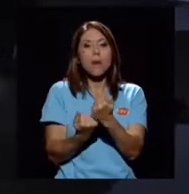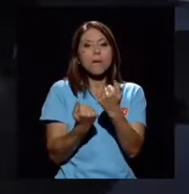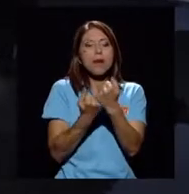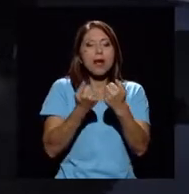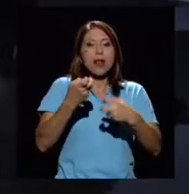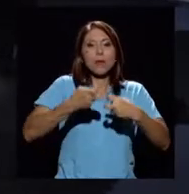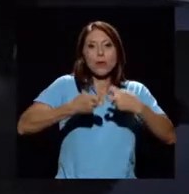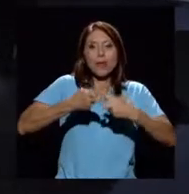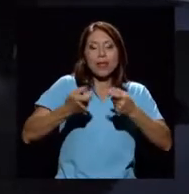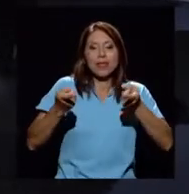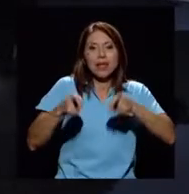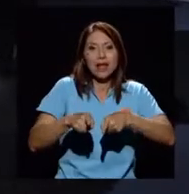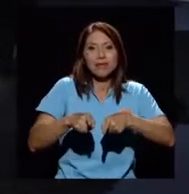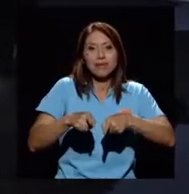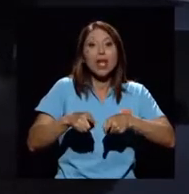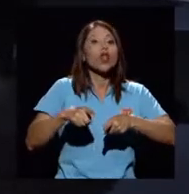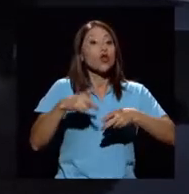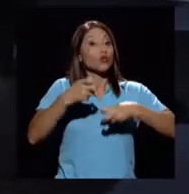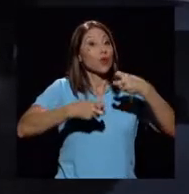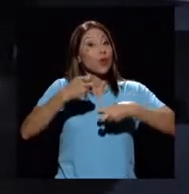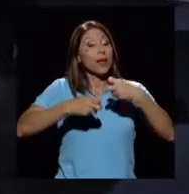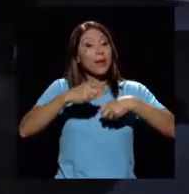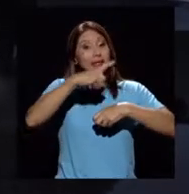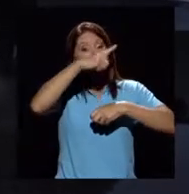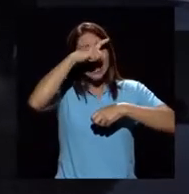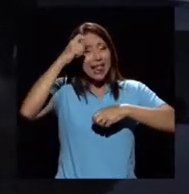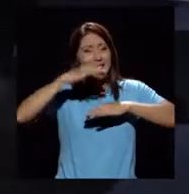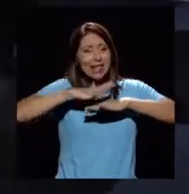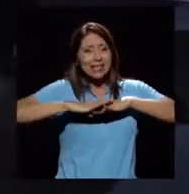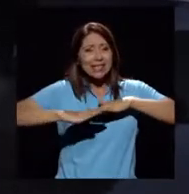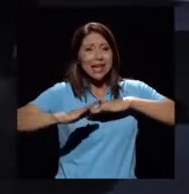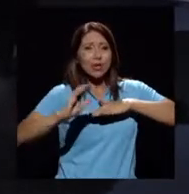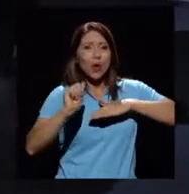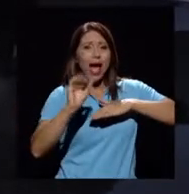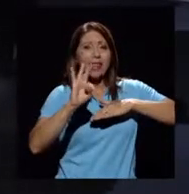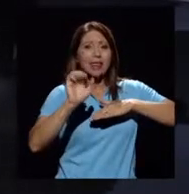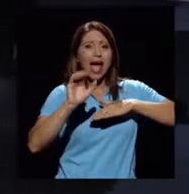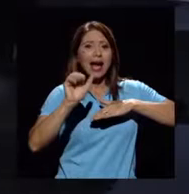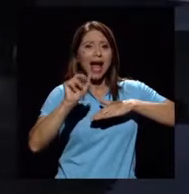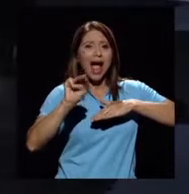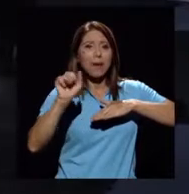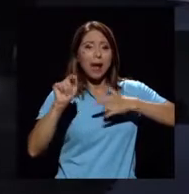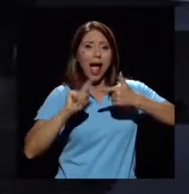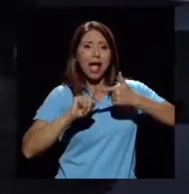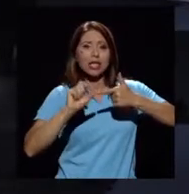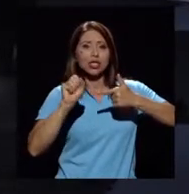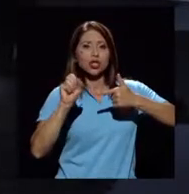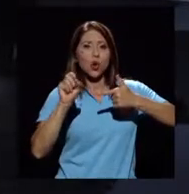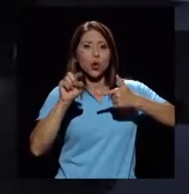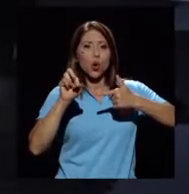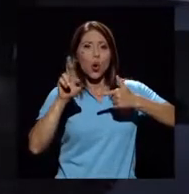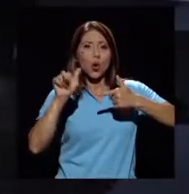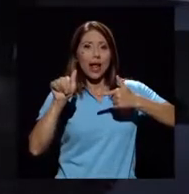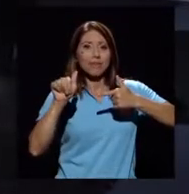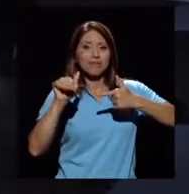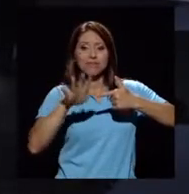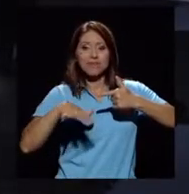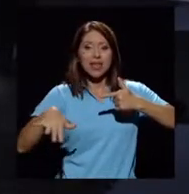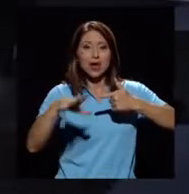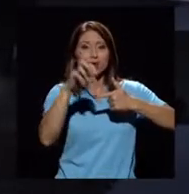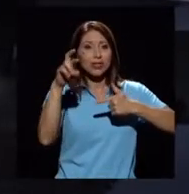problemas del desierto de Atacama o del desierto de Sonora, en Costa Rica no se puede visualizar,